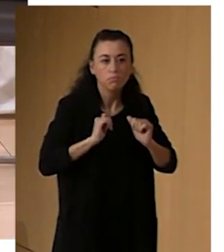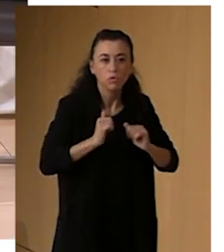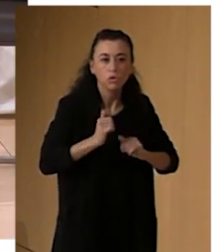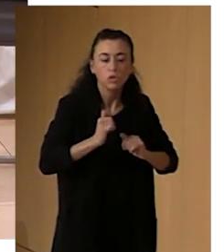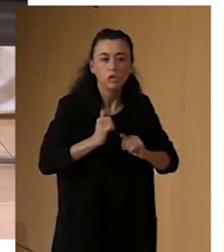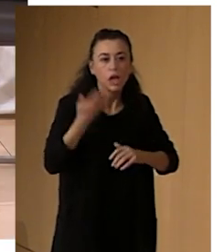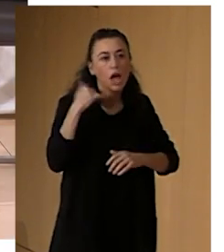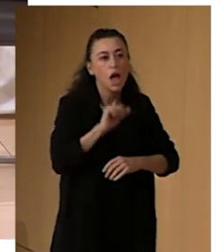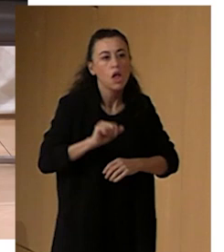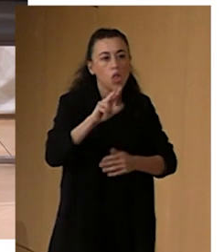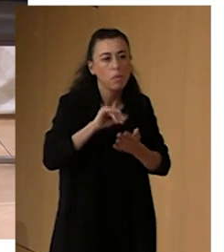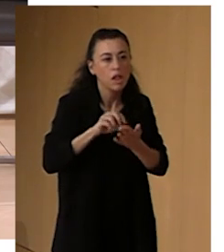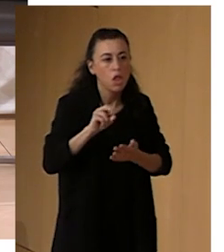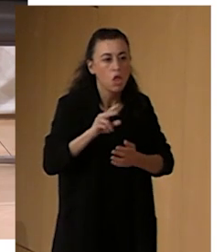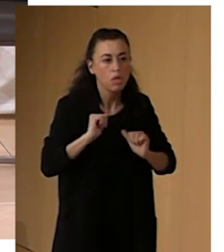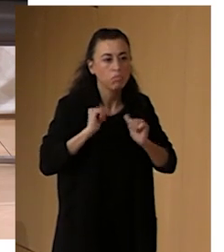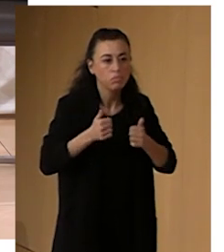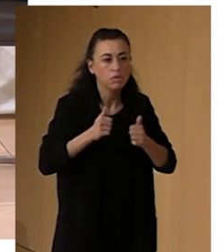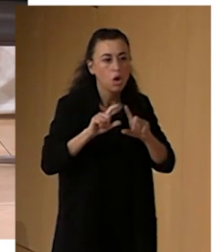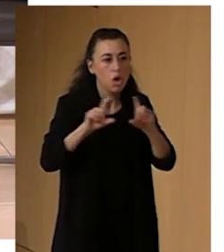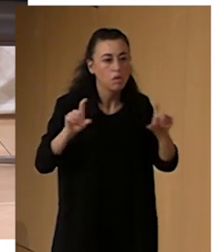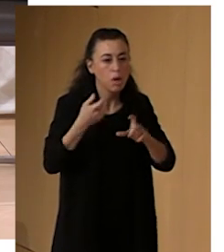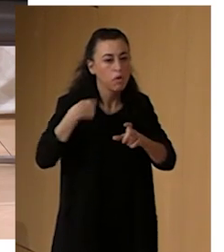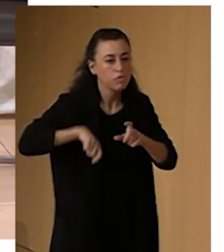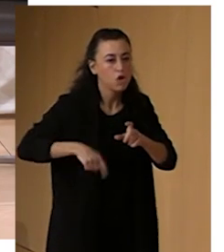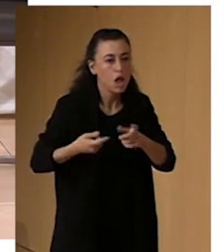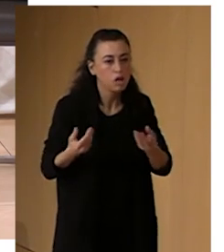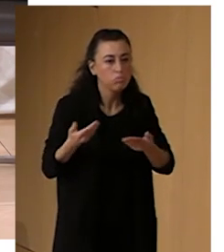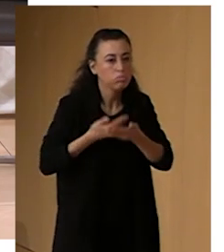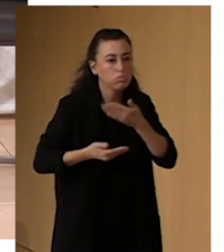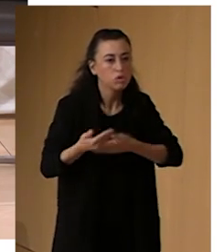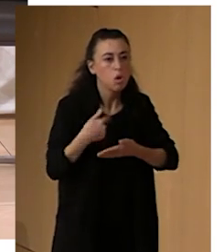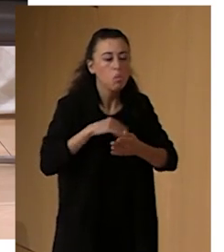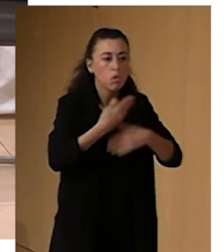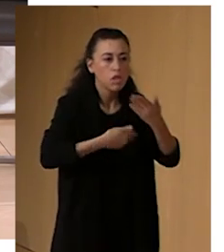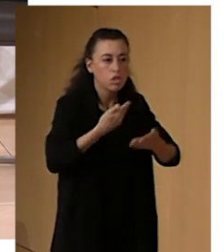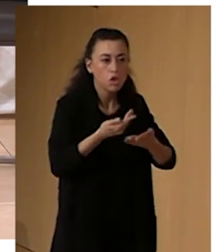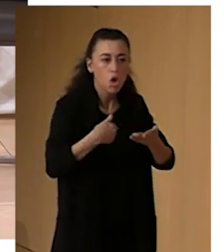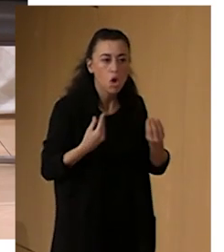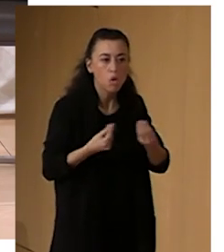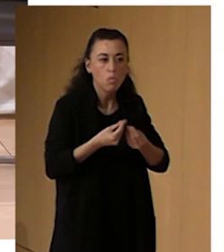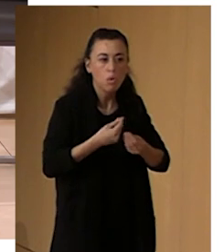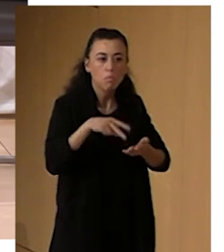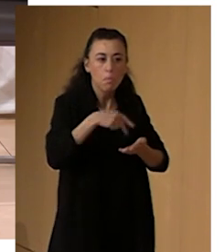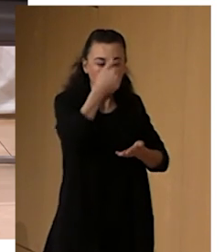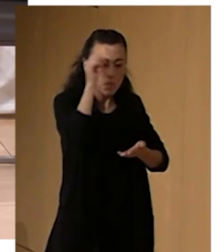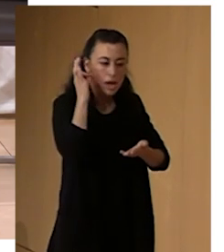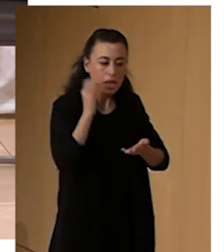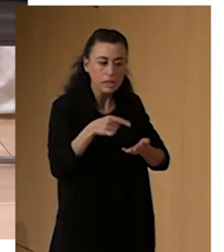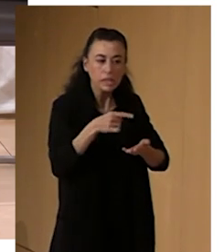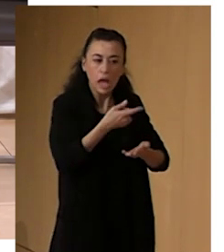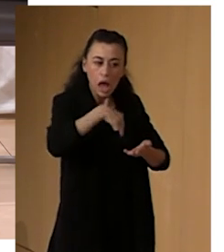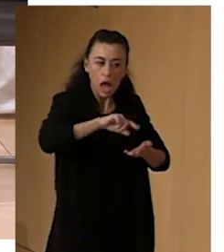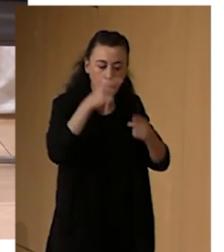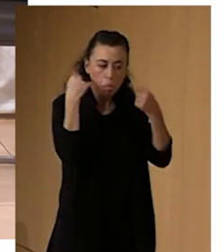2012 con la compañía profesional procesos de creación con con los propios bailarines y bailarines Y a partir de ahí también son ellos y ellas los que crean sus propias